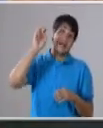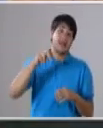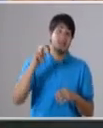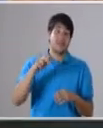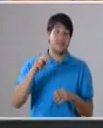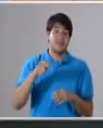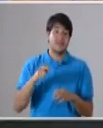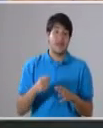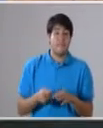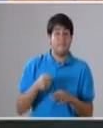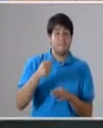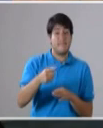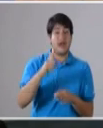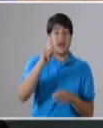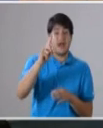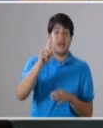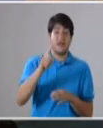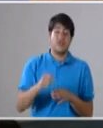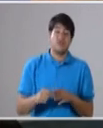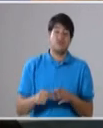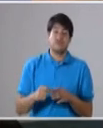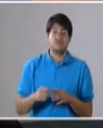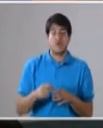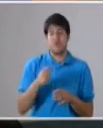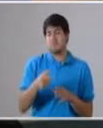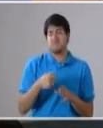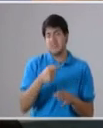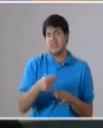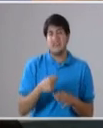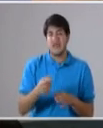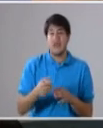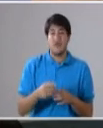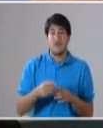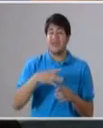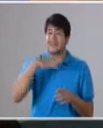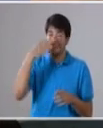un seguro que se encarga de eso para que no los vayan a demandar.